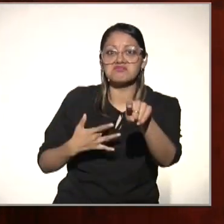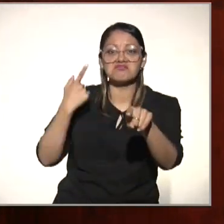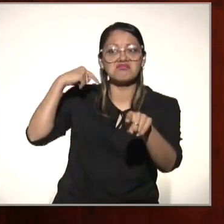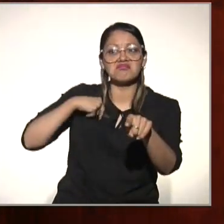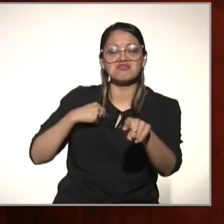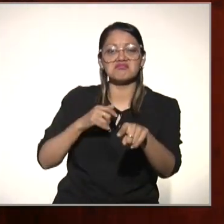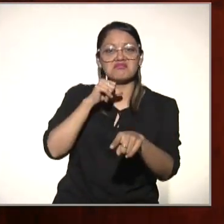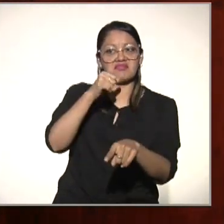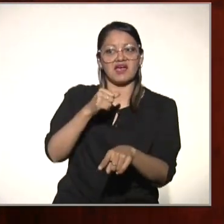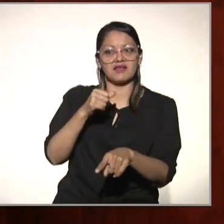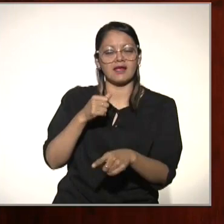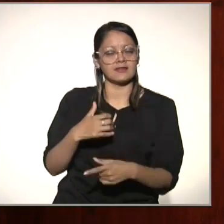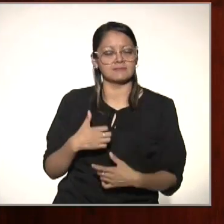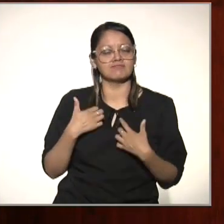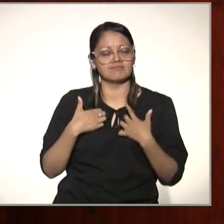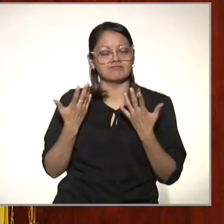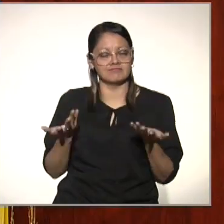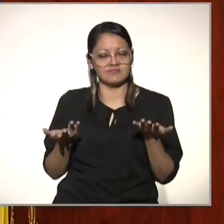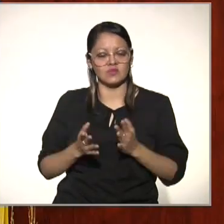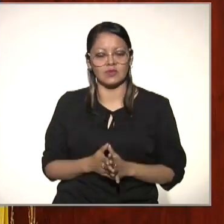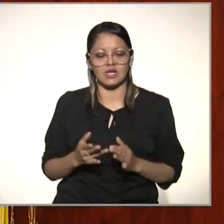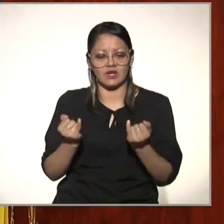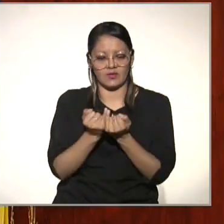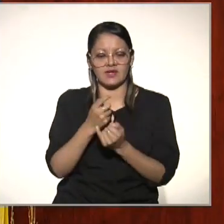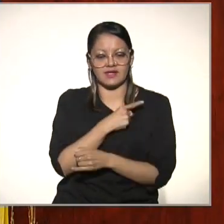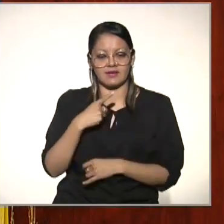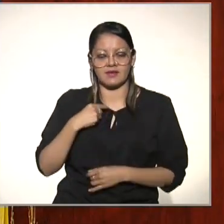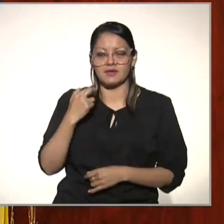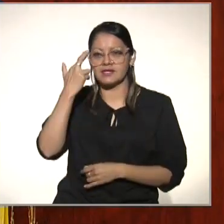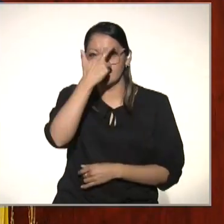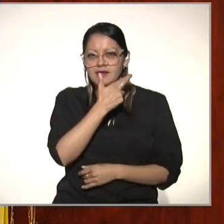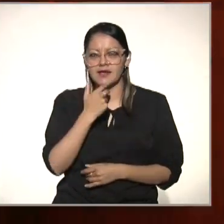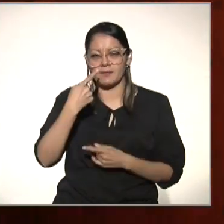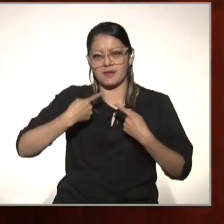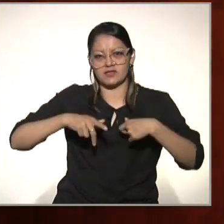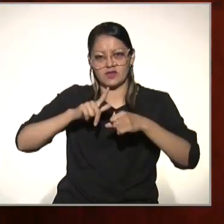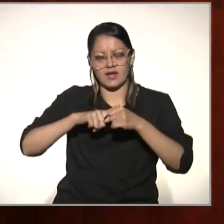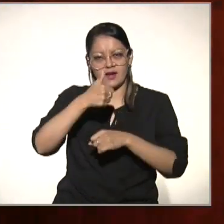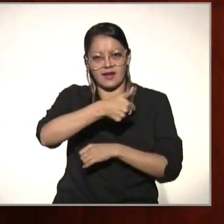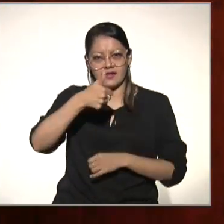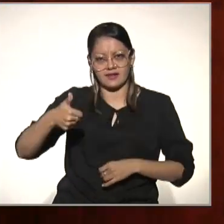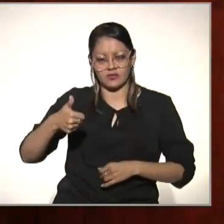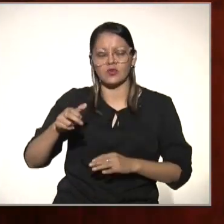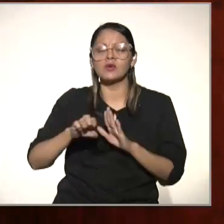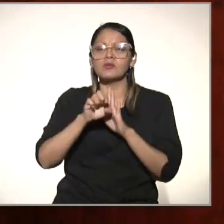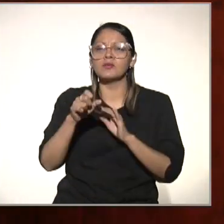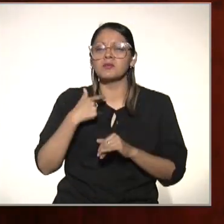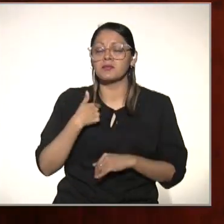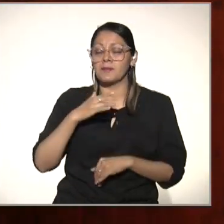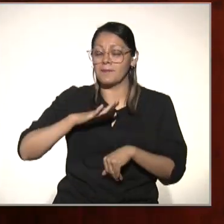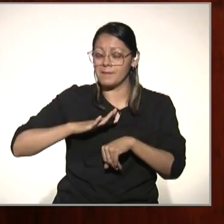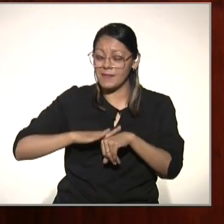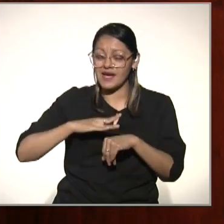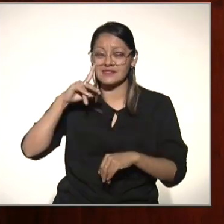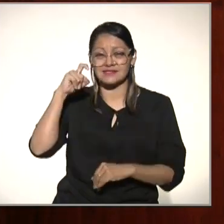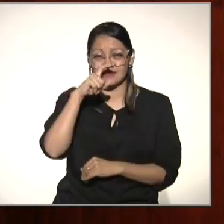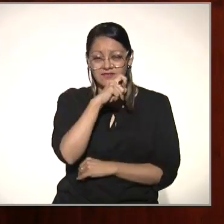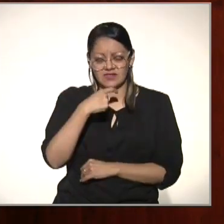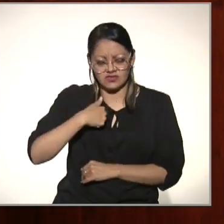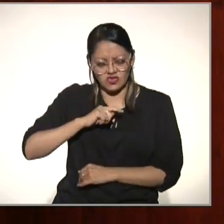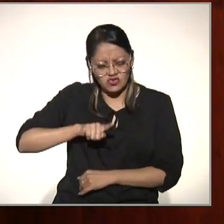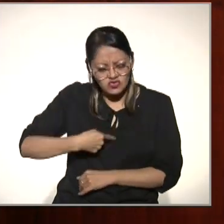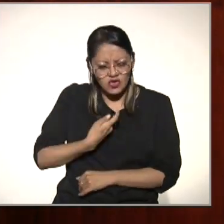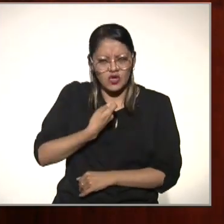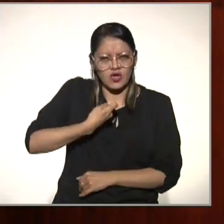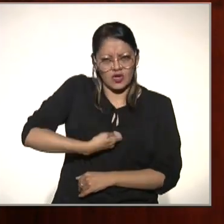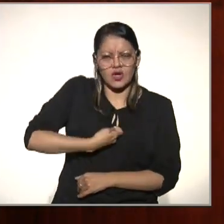Entonces, cuando dice Lu, habría que revisar algunas cosas personales, yo creo que mientras más trabajo nos costó asumirnos